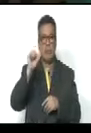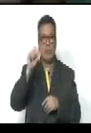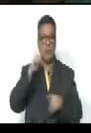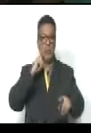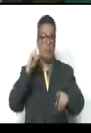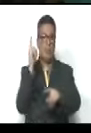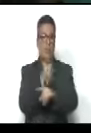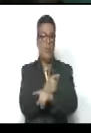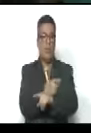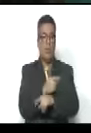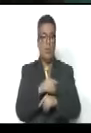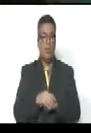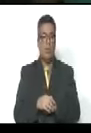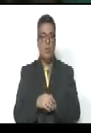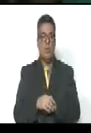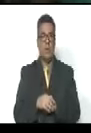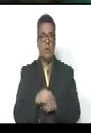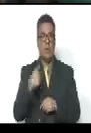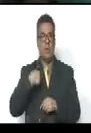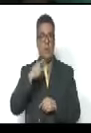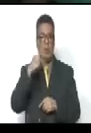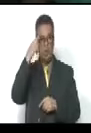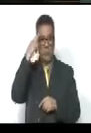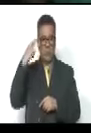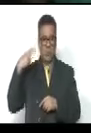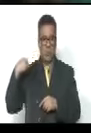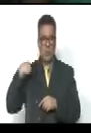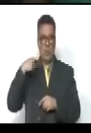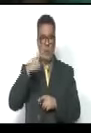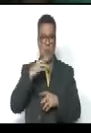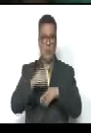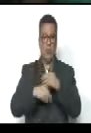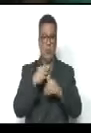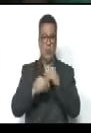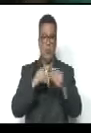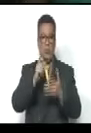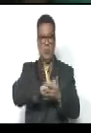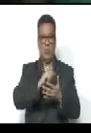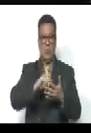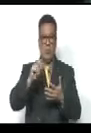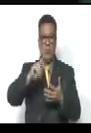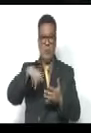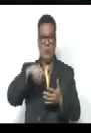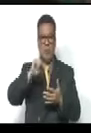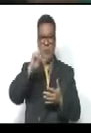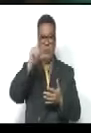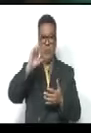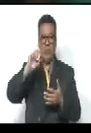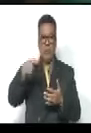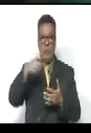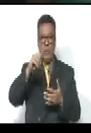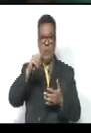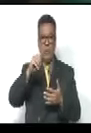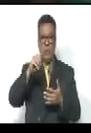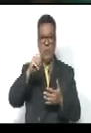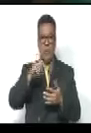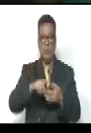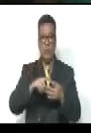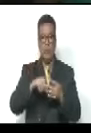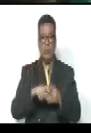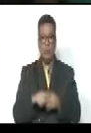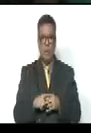obligados a reproducir. Yo tuve el honor de hacer el prólogo y ahí en 12-15